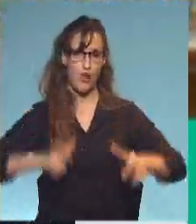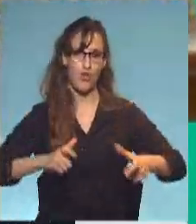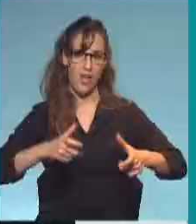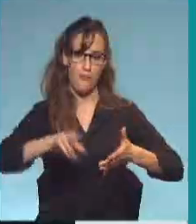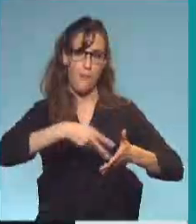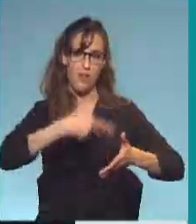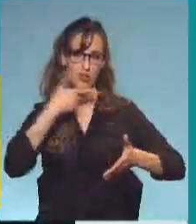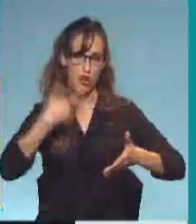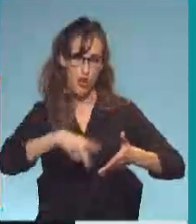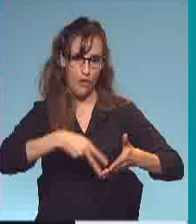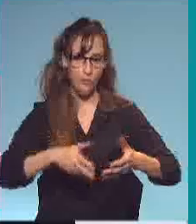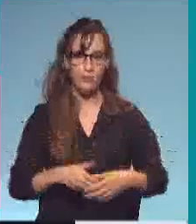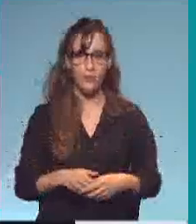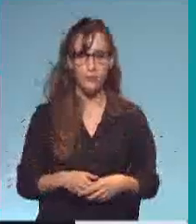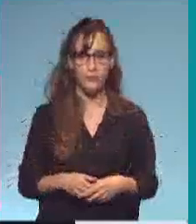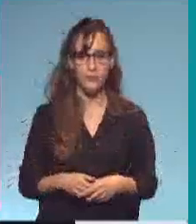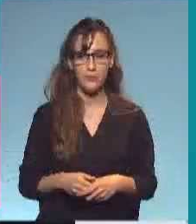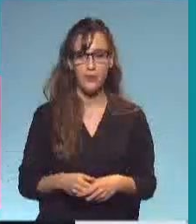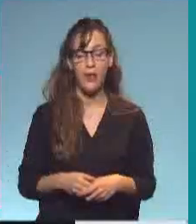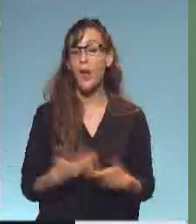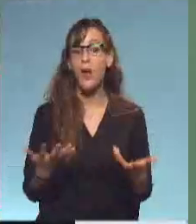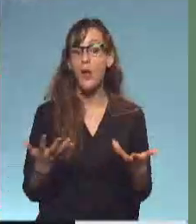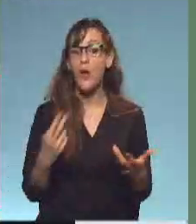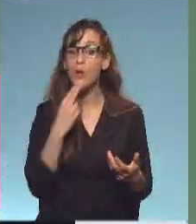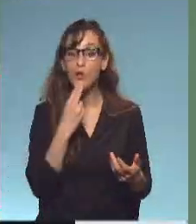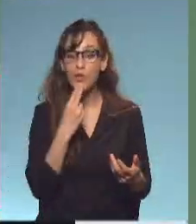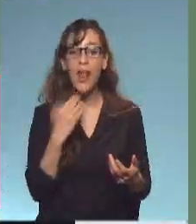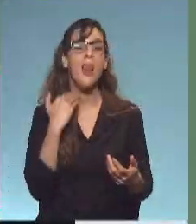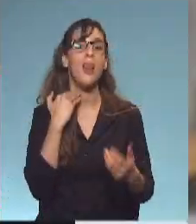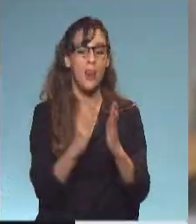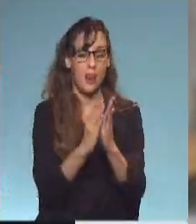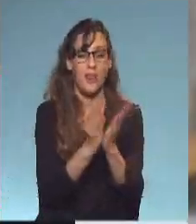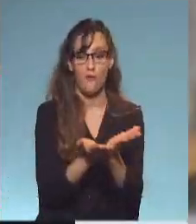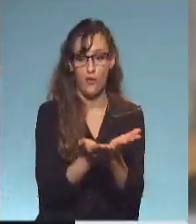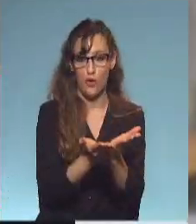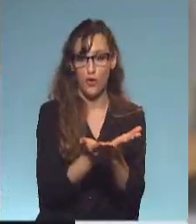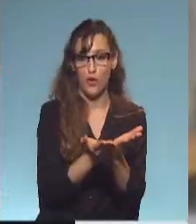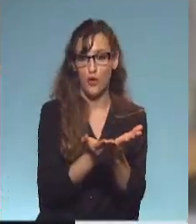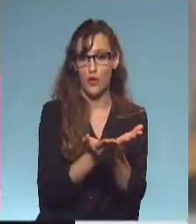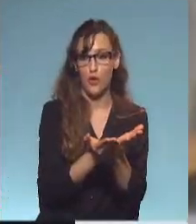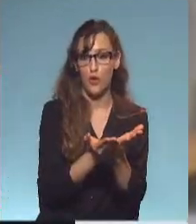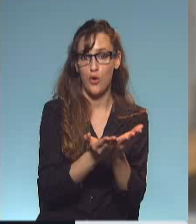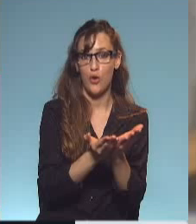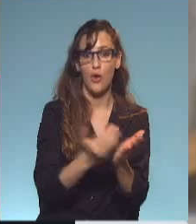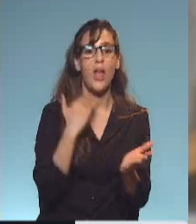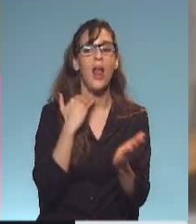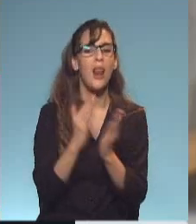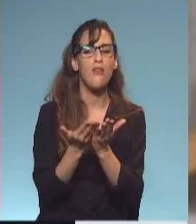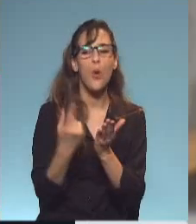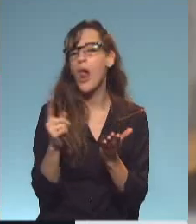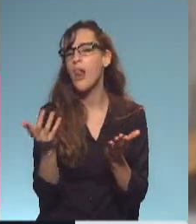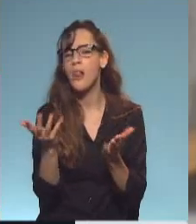Frola. 10, pasta frola. Pasta frola. Romy. 11, libro. ¿Puede ser algún libro en especial?